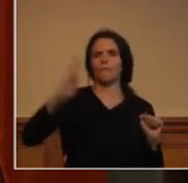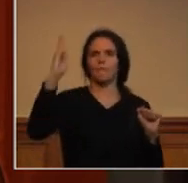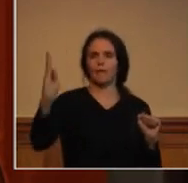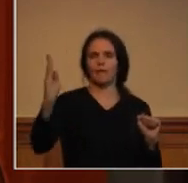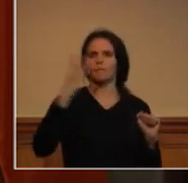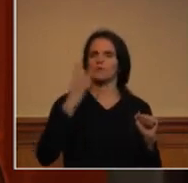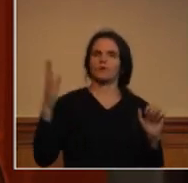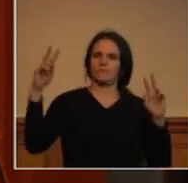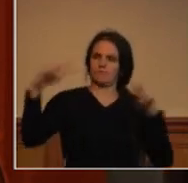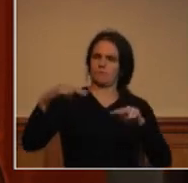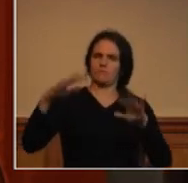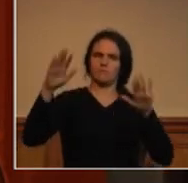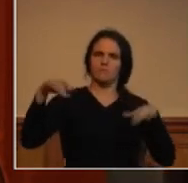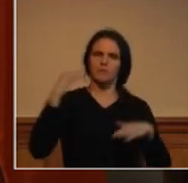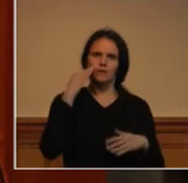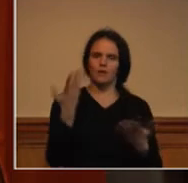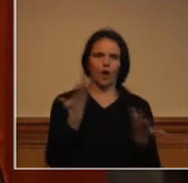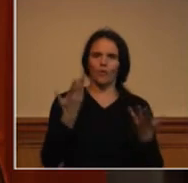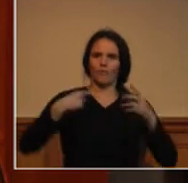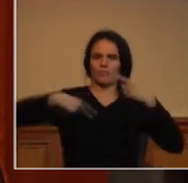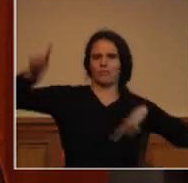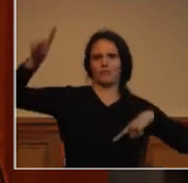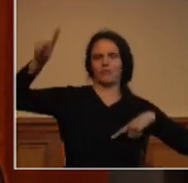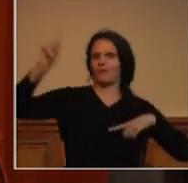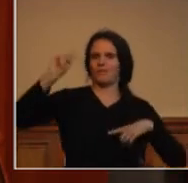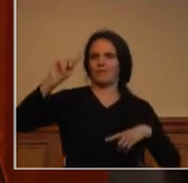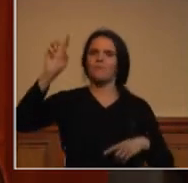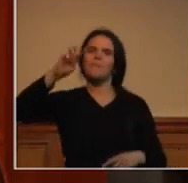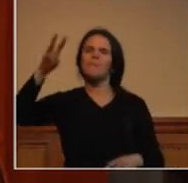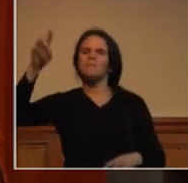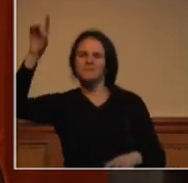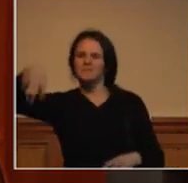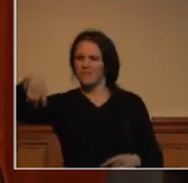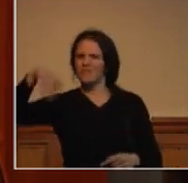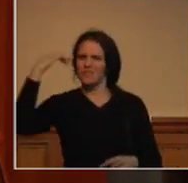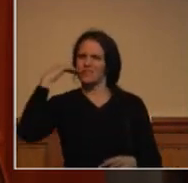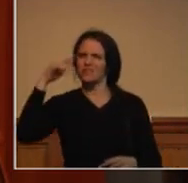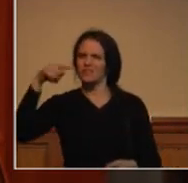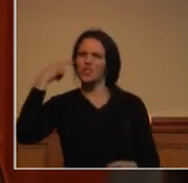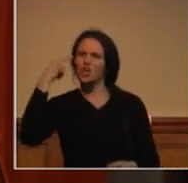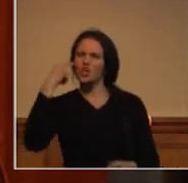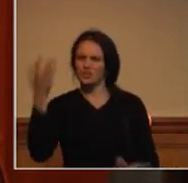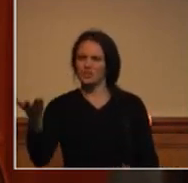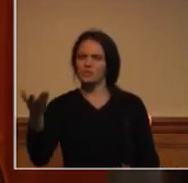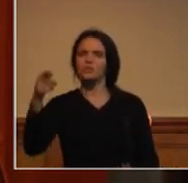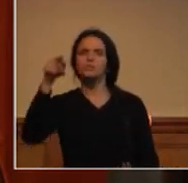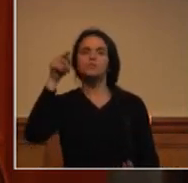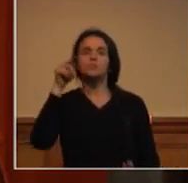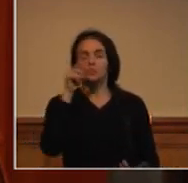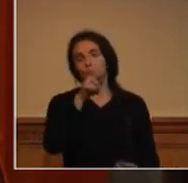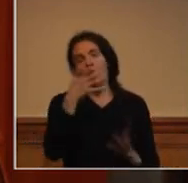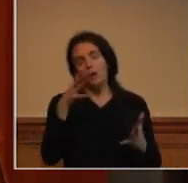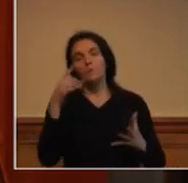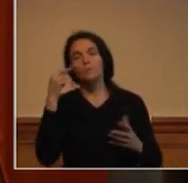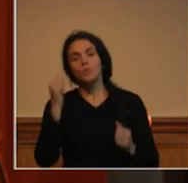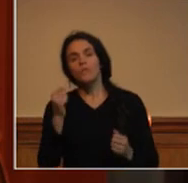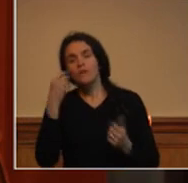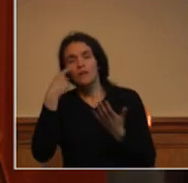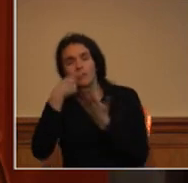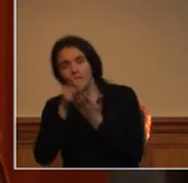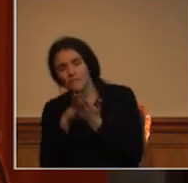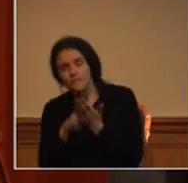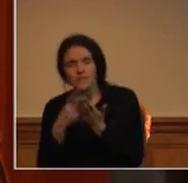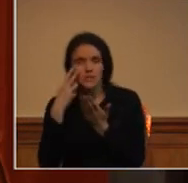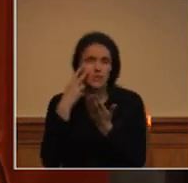viendo las dos a la misma niña. Entonces, ustedes conocen súper bien a sus hijos, revisa un poquito como la